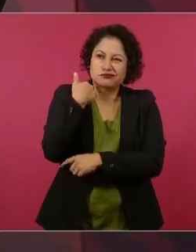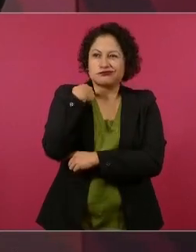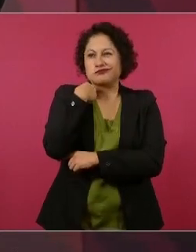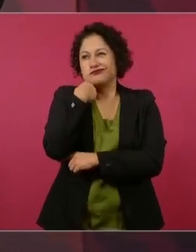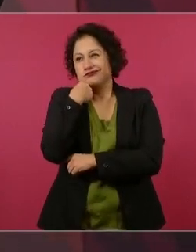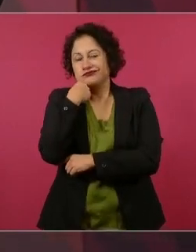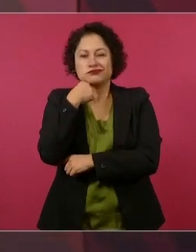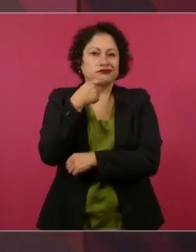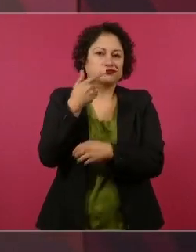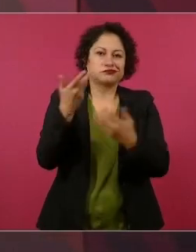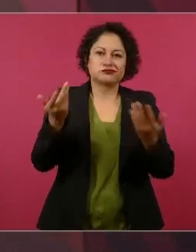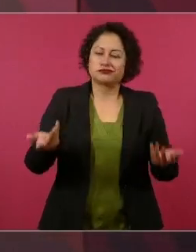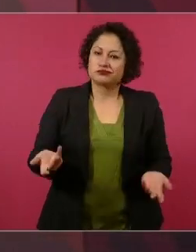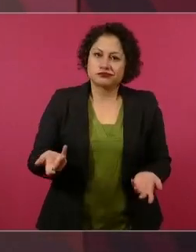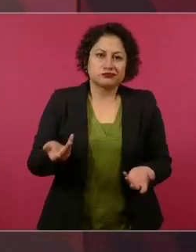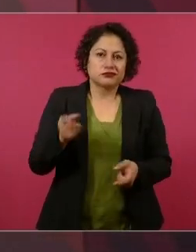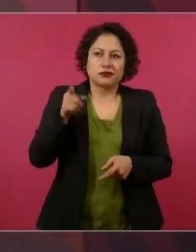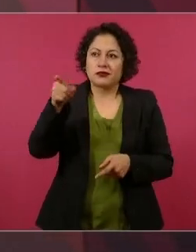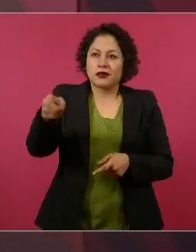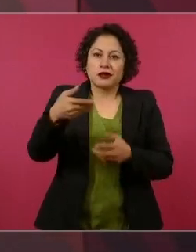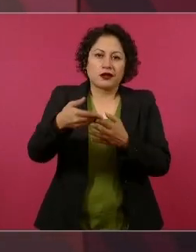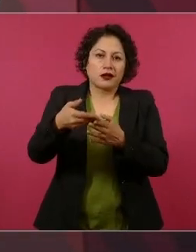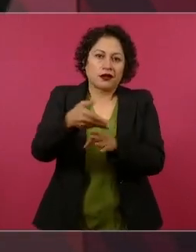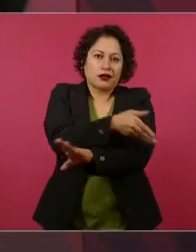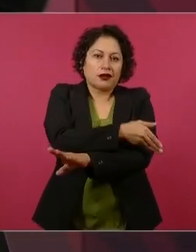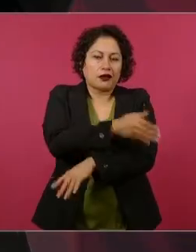unidades habitacionales